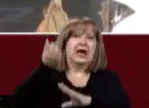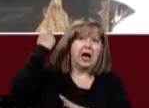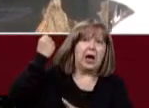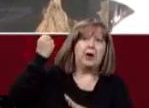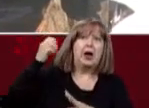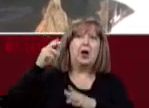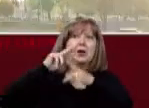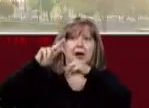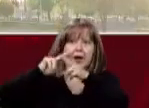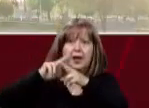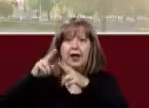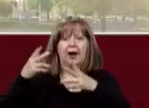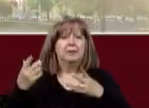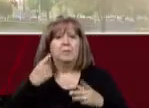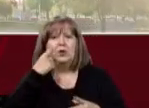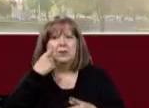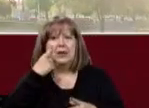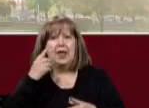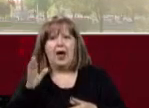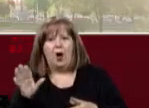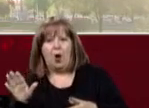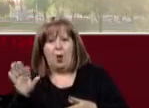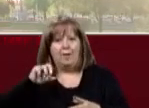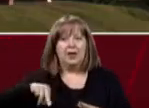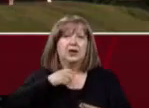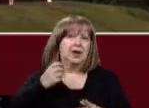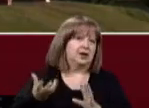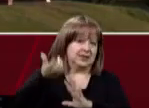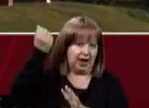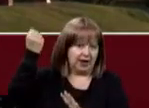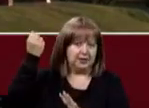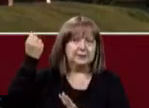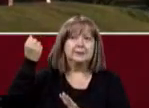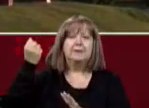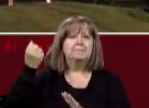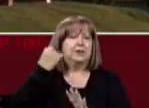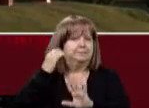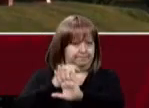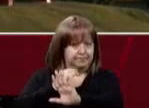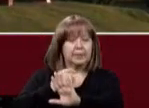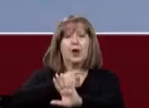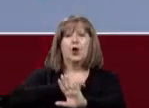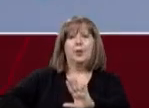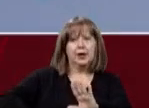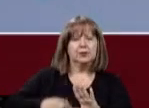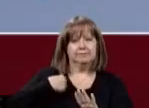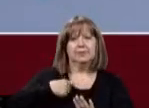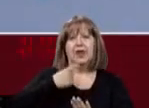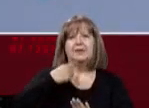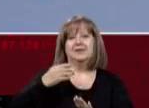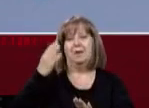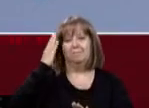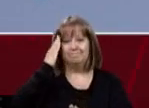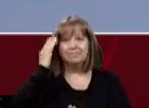cóndor, si se reparaba. La Municipalidad de Guaymallén quería retirarlo, pero finalmente Patrimonio de la Provincia se hizo cargo y